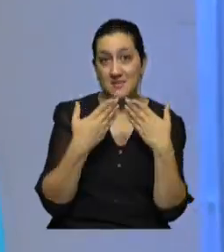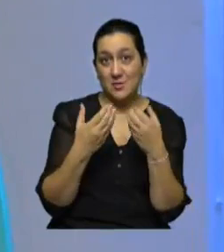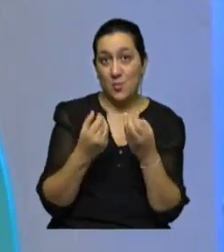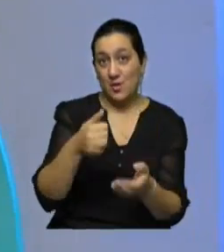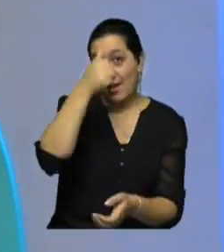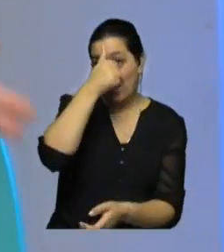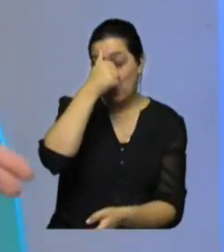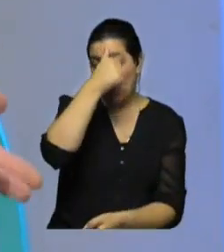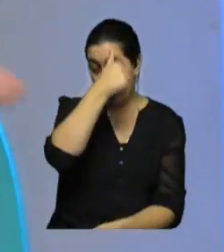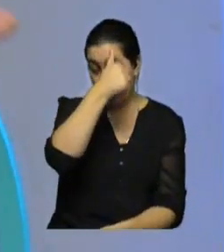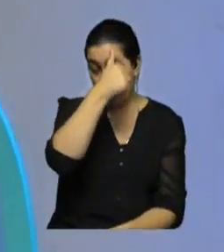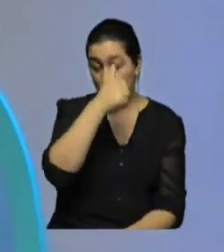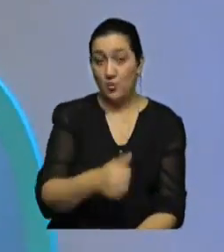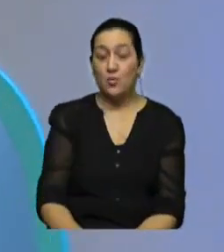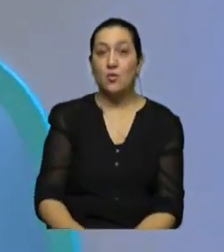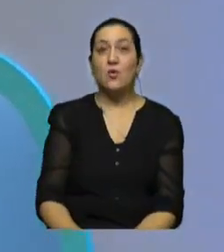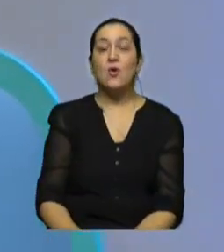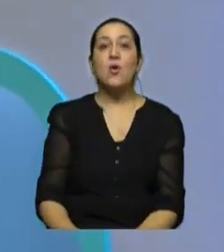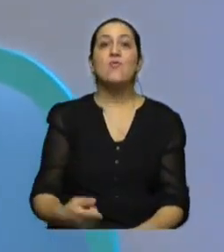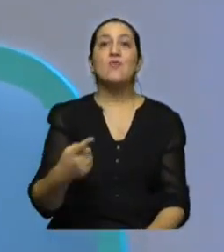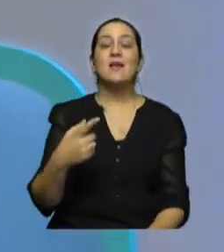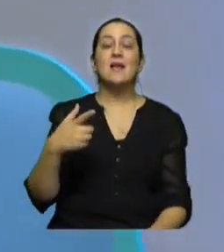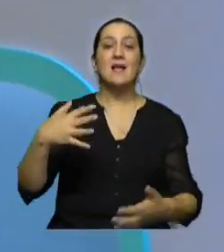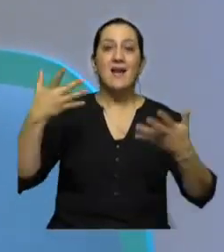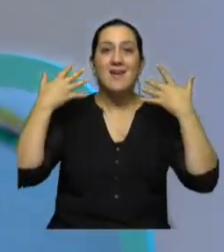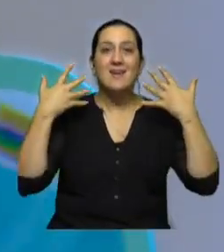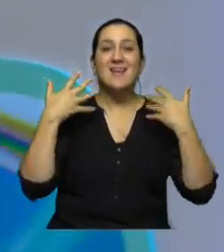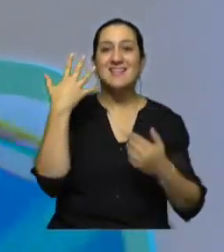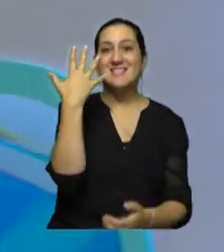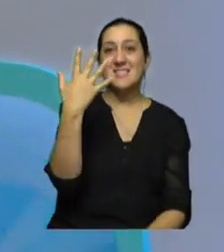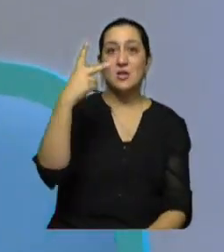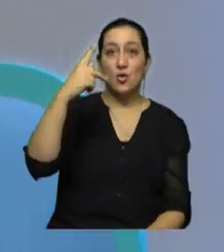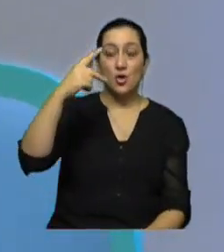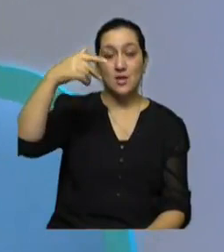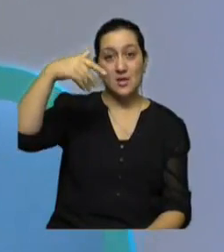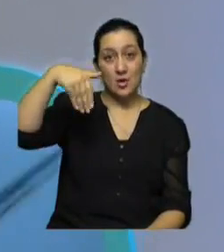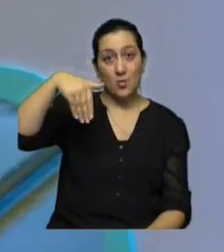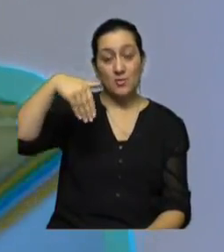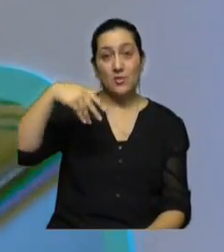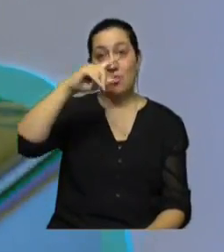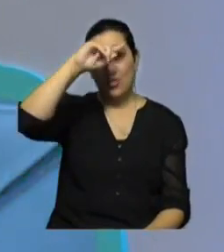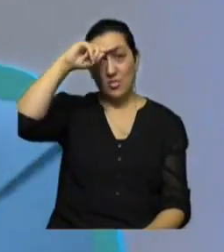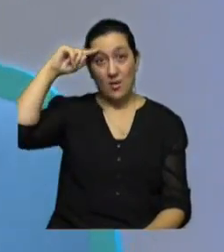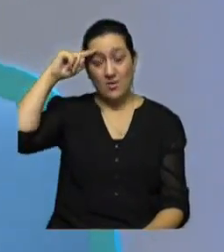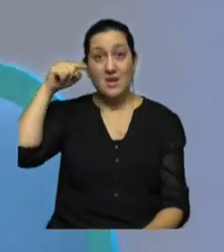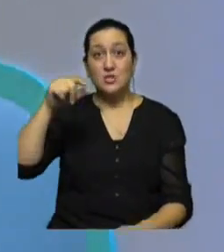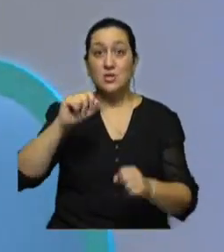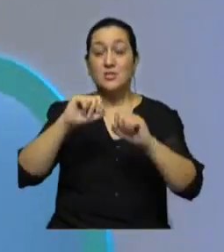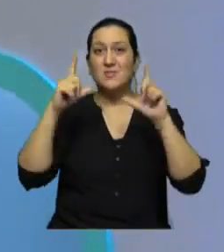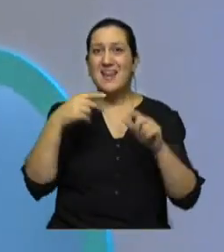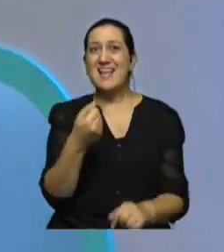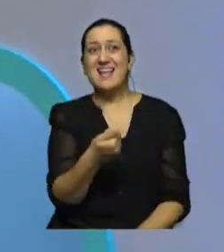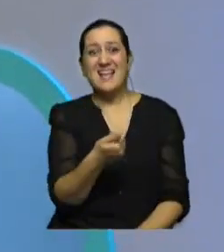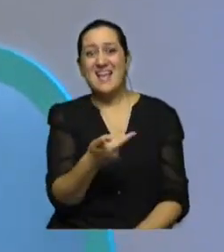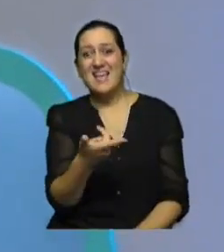domingo yo les conté que estuvo corriendo la 5K Down. No. Y bueno, parece que les sorprendió hasta a ellos mismos la cantidad de